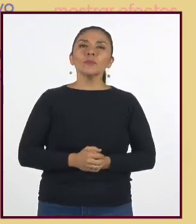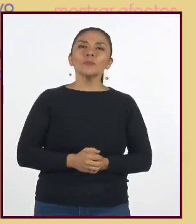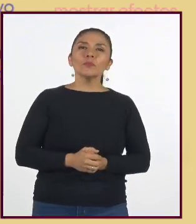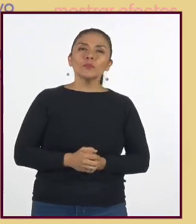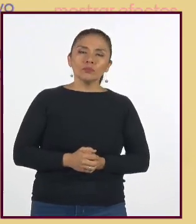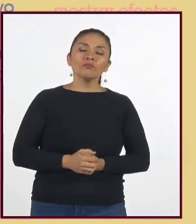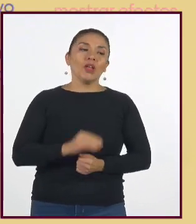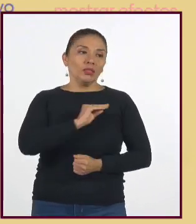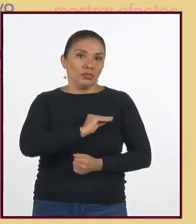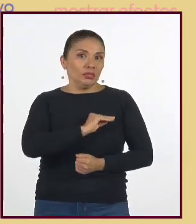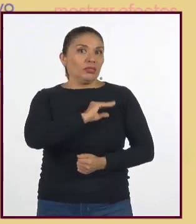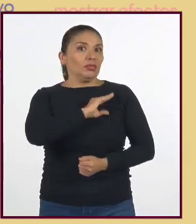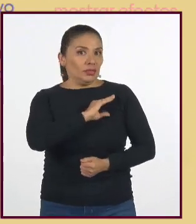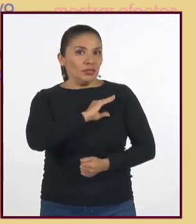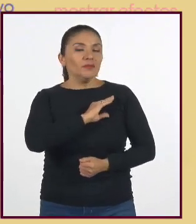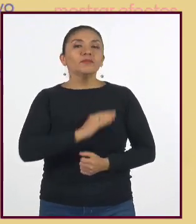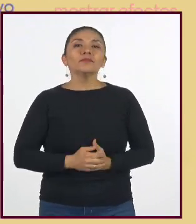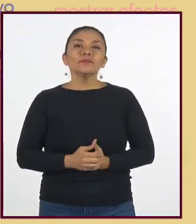autoestima,